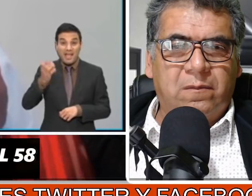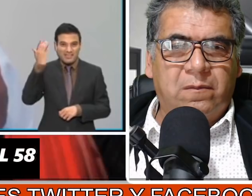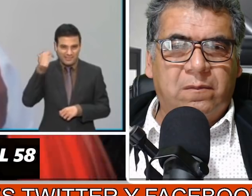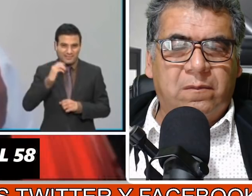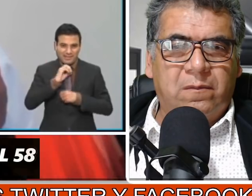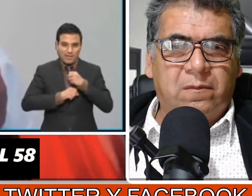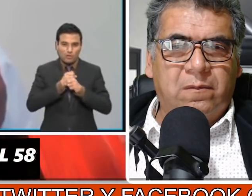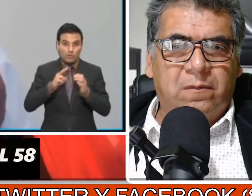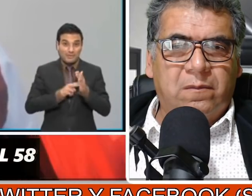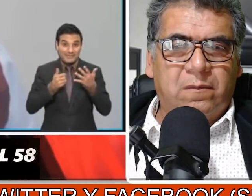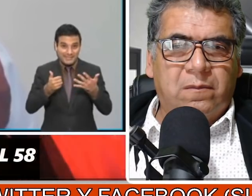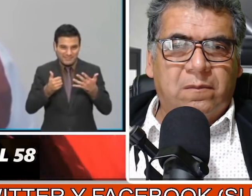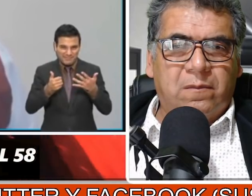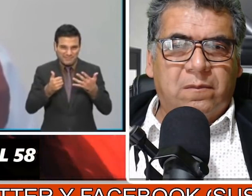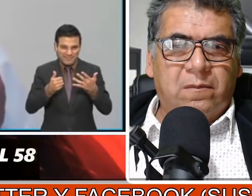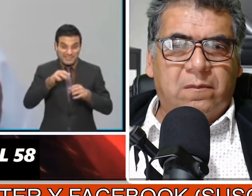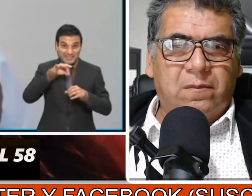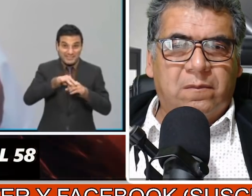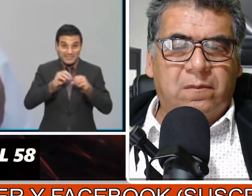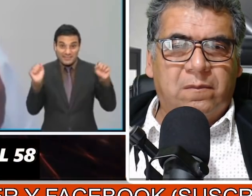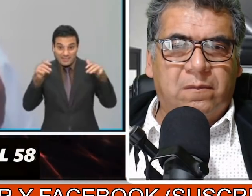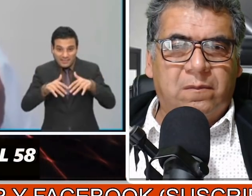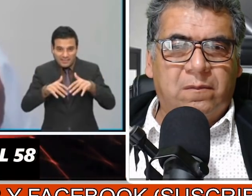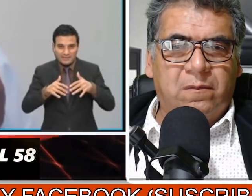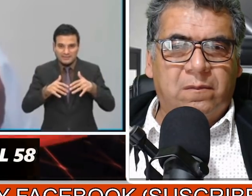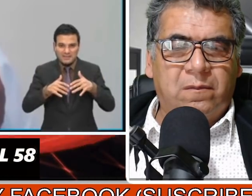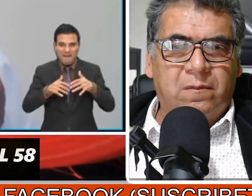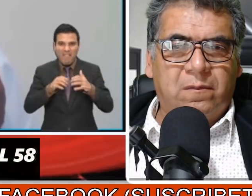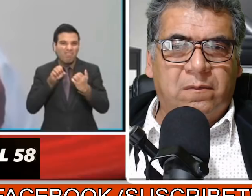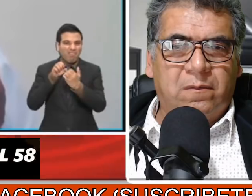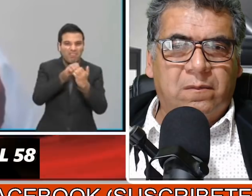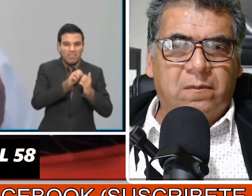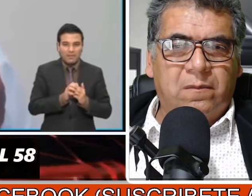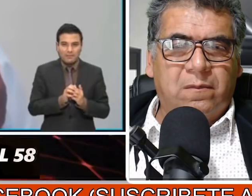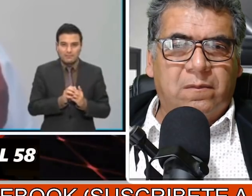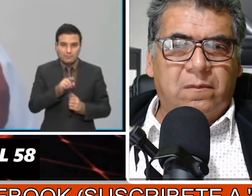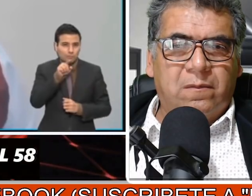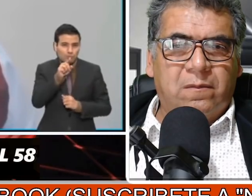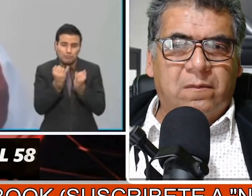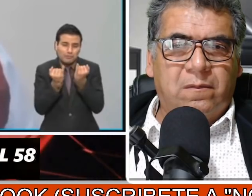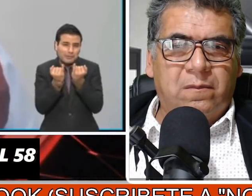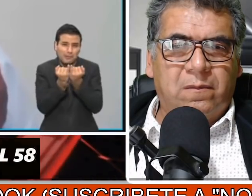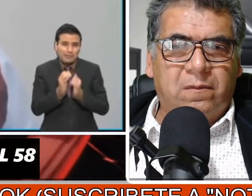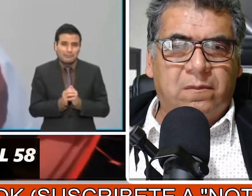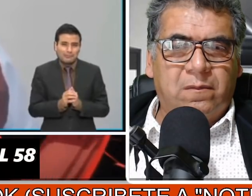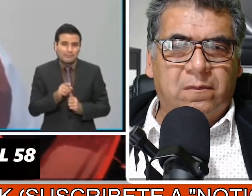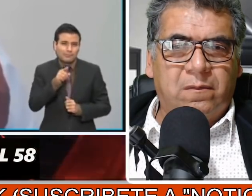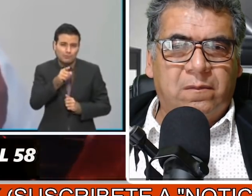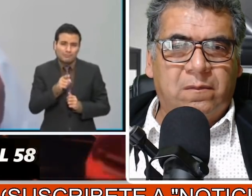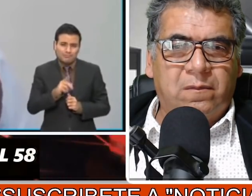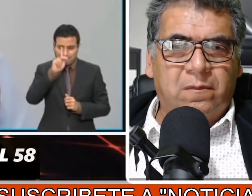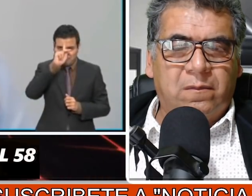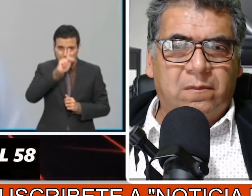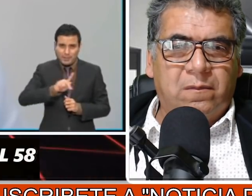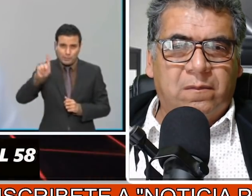en el 2006. Y vaya que es difícil ganarle el lugar a ese personaje. Usted ya lo ha hecho y lo